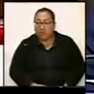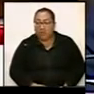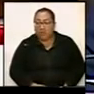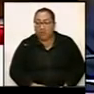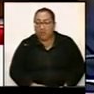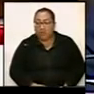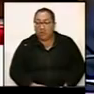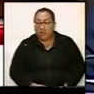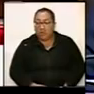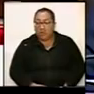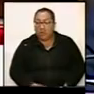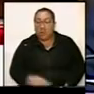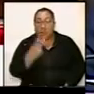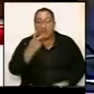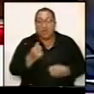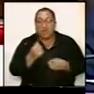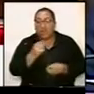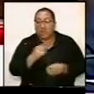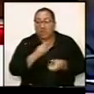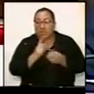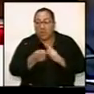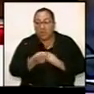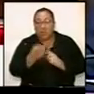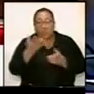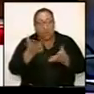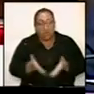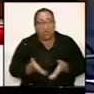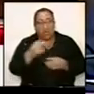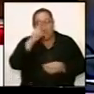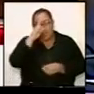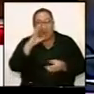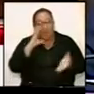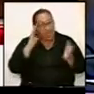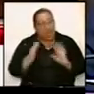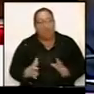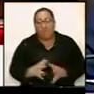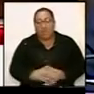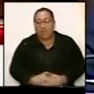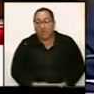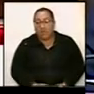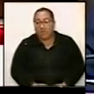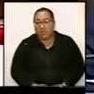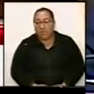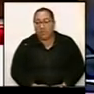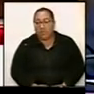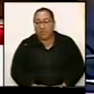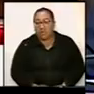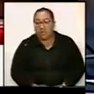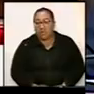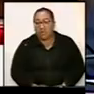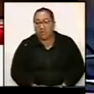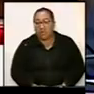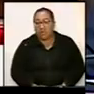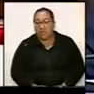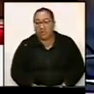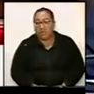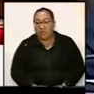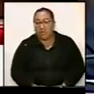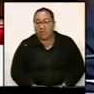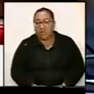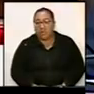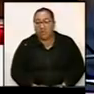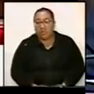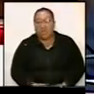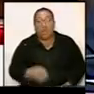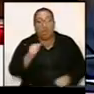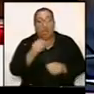para enrumbar mejor. Cambie el destino de este país. Y acuérdese, señor presidente del Consejo